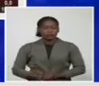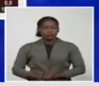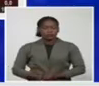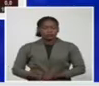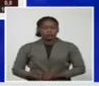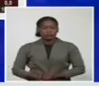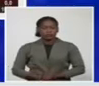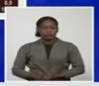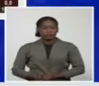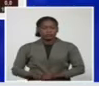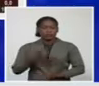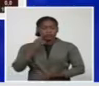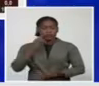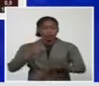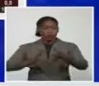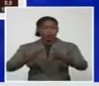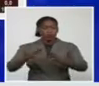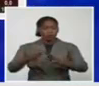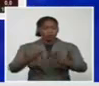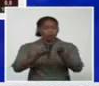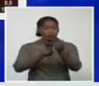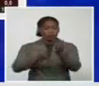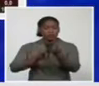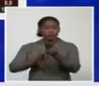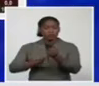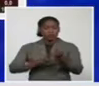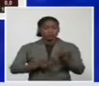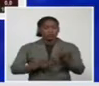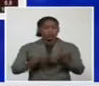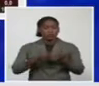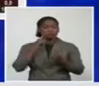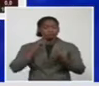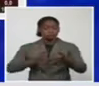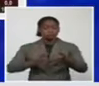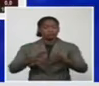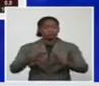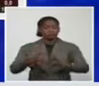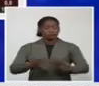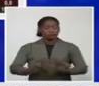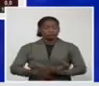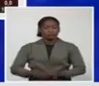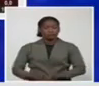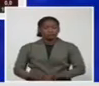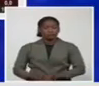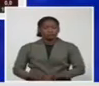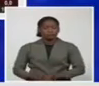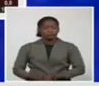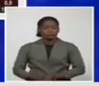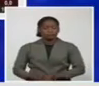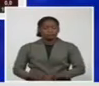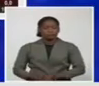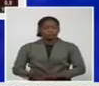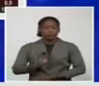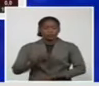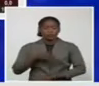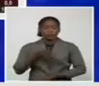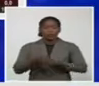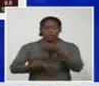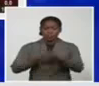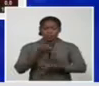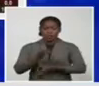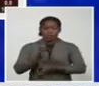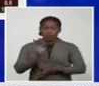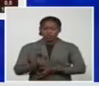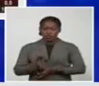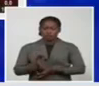la complejidad epidemiológica que presenta cada una de estas provincias. Como ya es habitual,